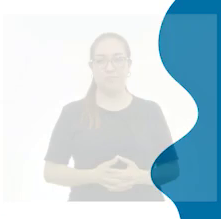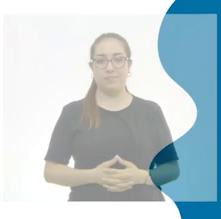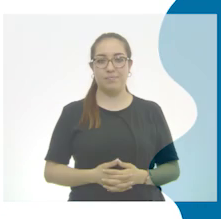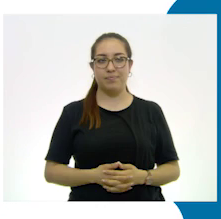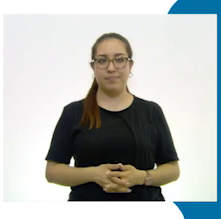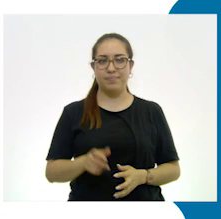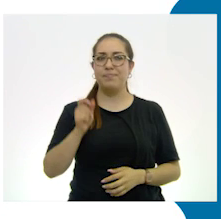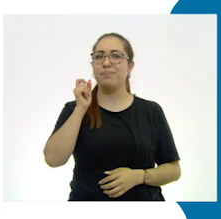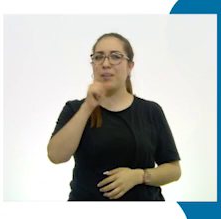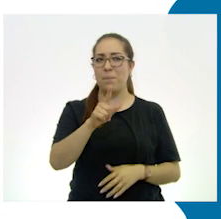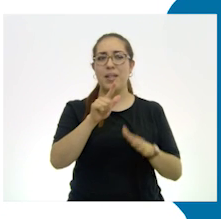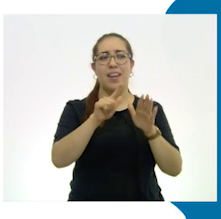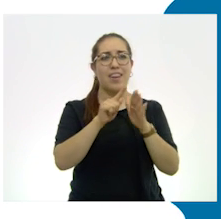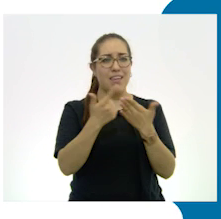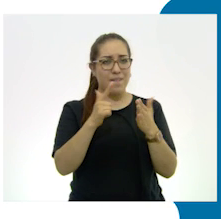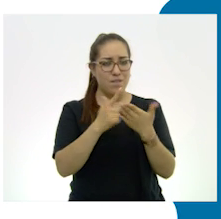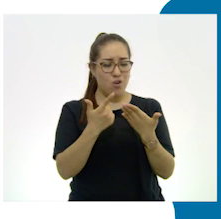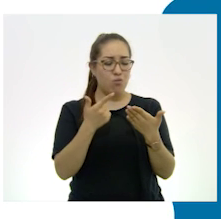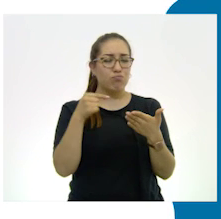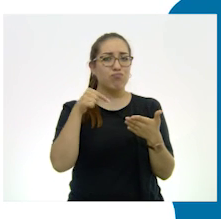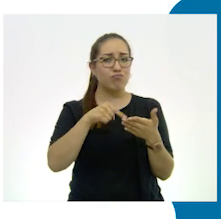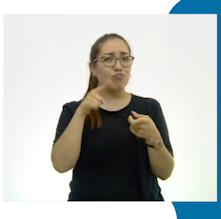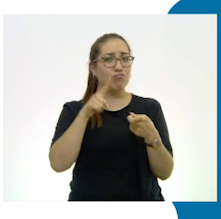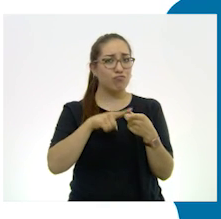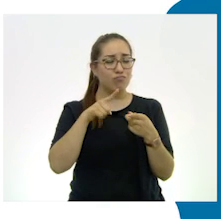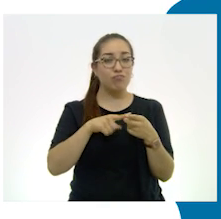También puedes encontrar los libros de texto en la página